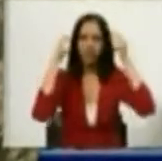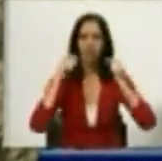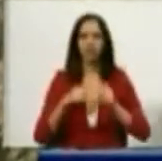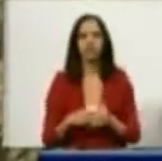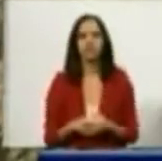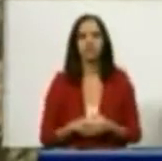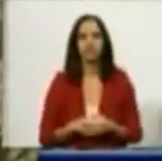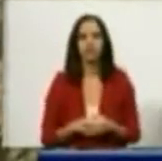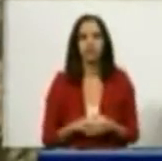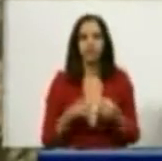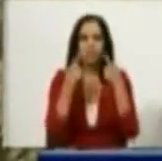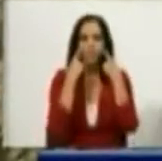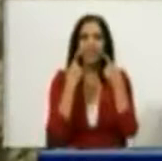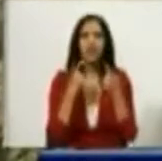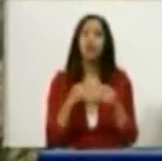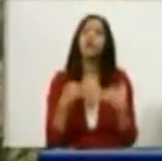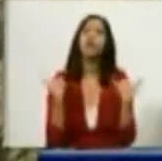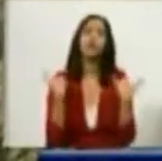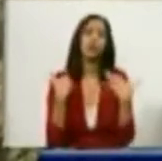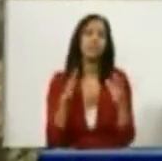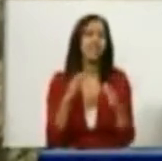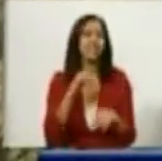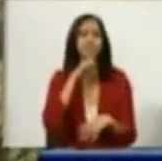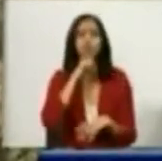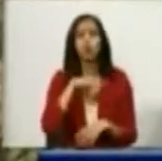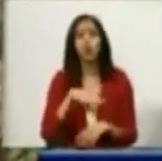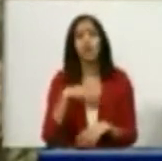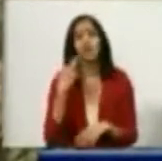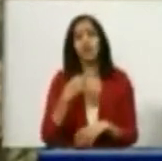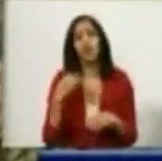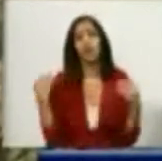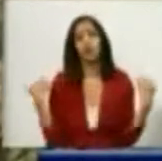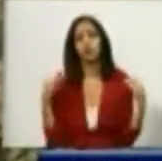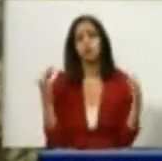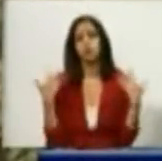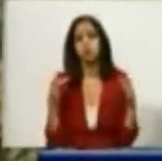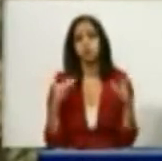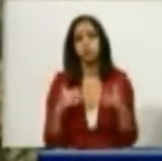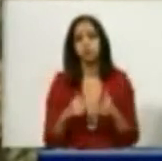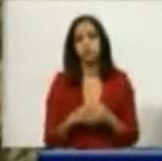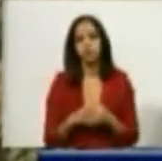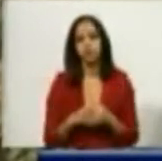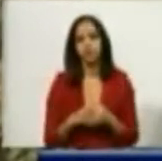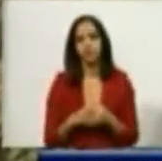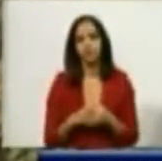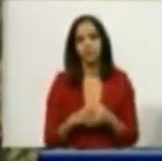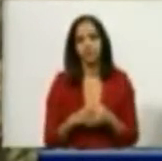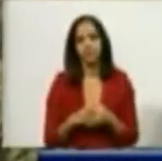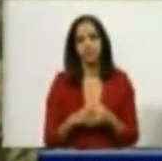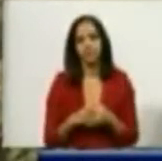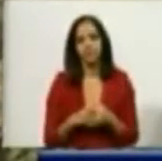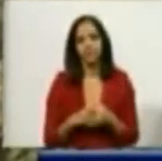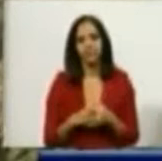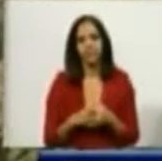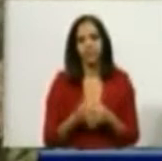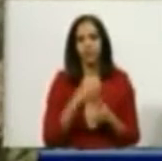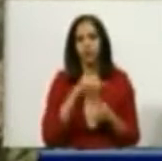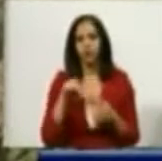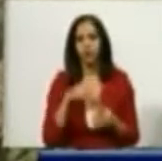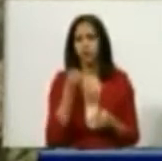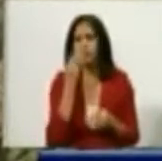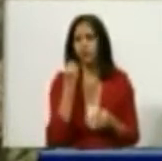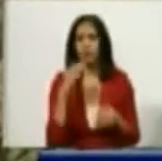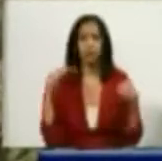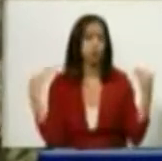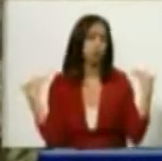uno tiene cuentos que ya pero parejo yo dígame usted el negro y yo ahí en ese Palacio